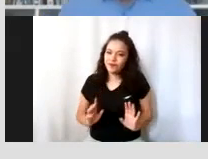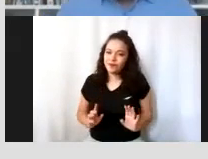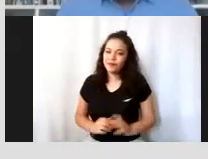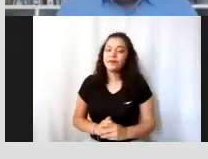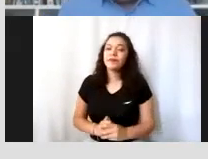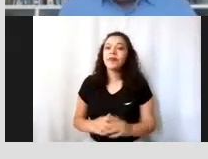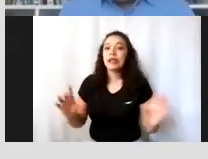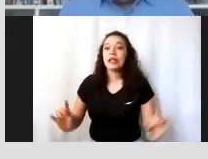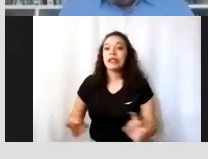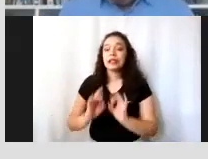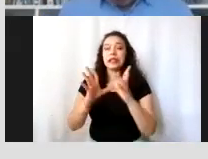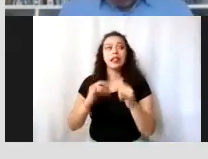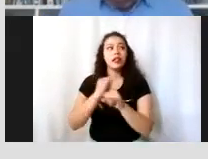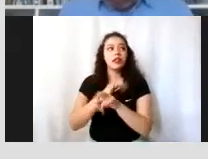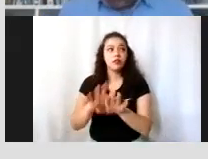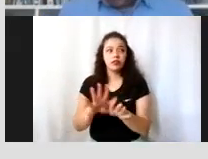con base en una investigación